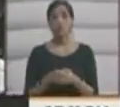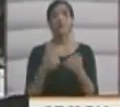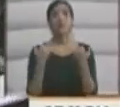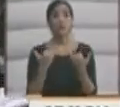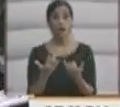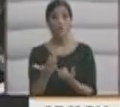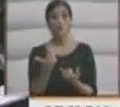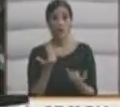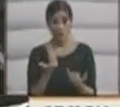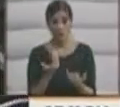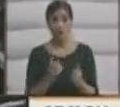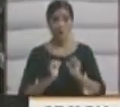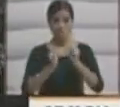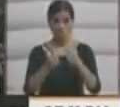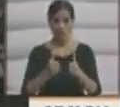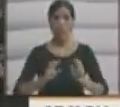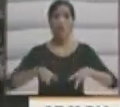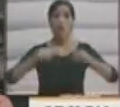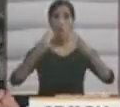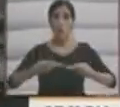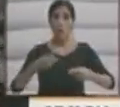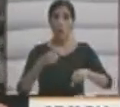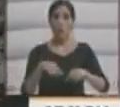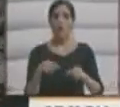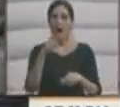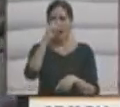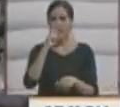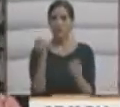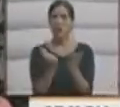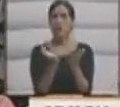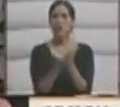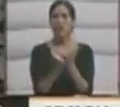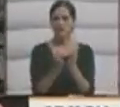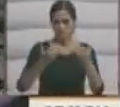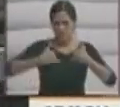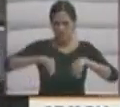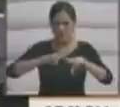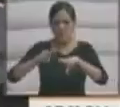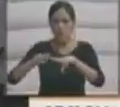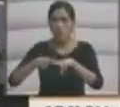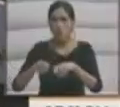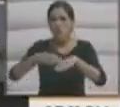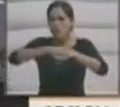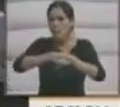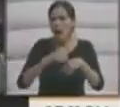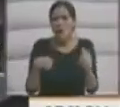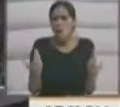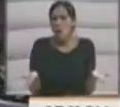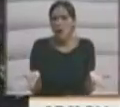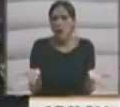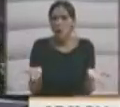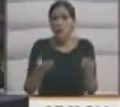el año escolar que comienza. ¿Qué se van a poner nuestros tripones? ¿Qué zapatos se van a poner? Sí, esta